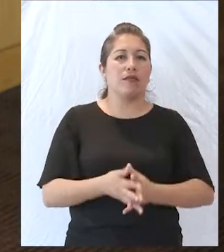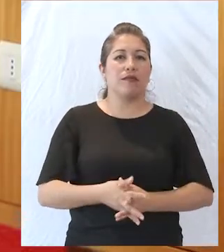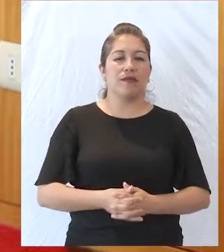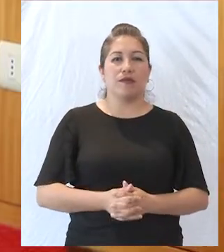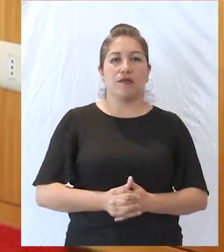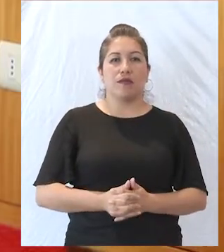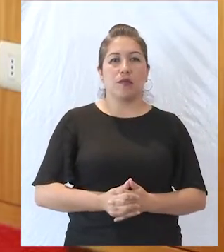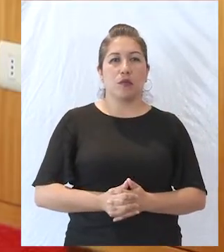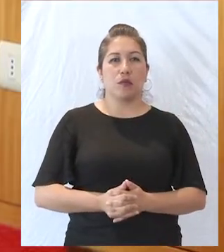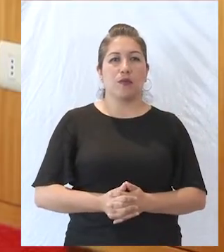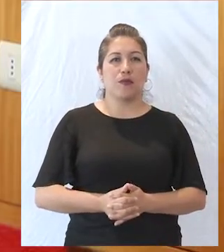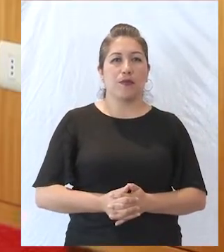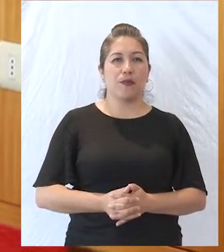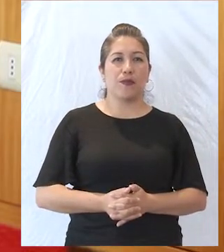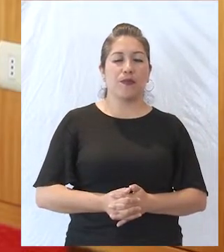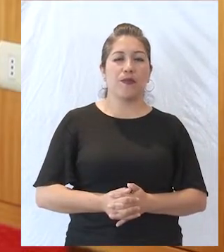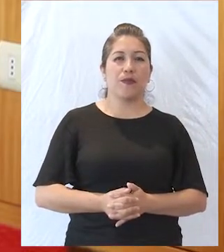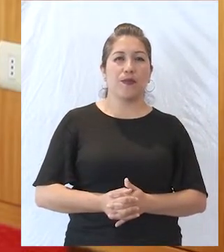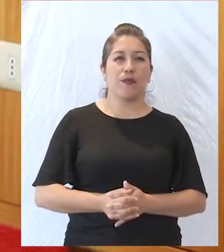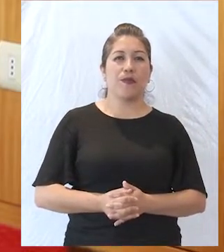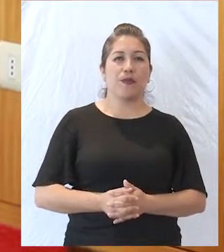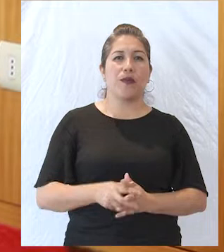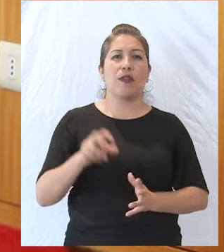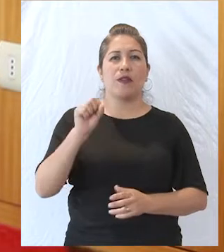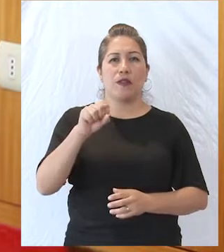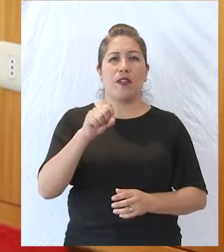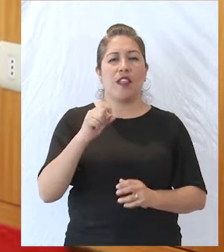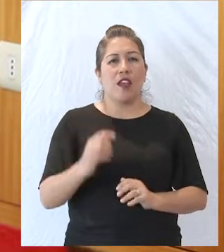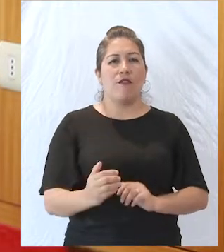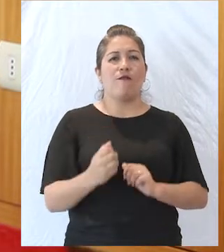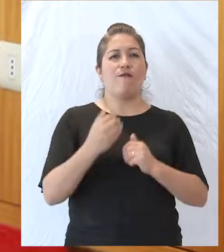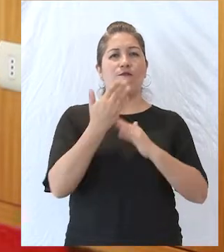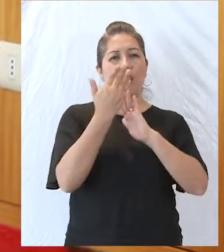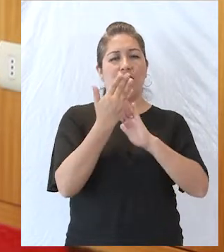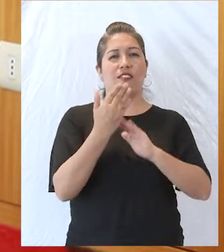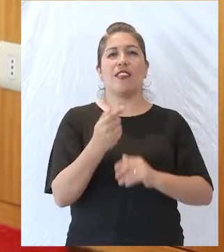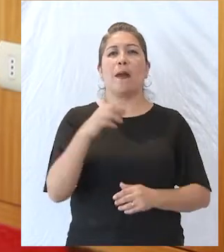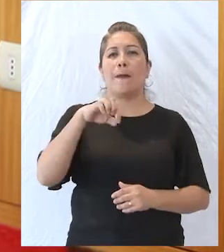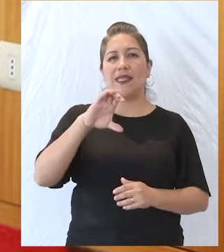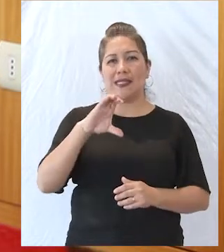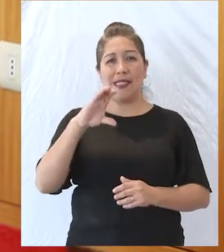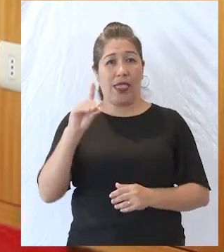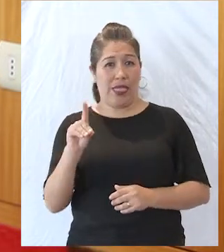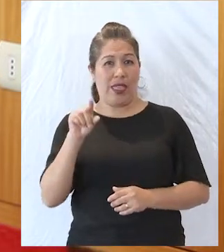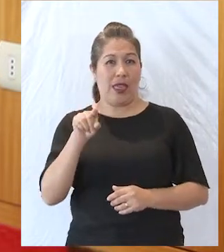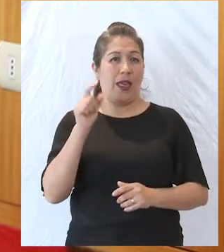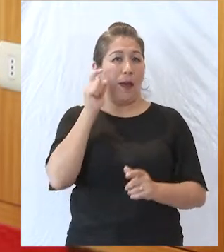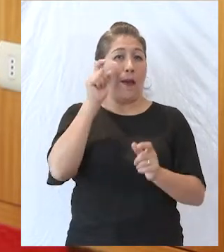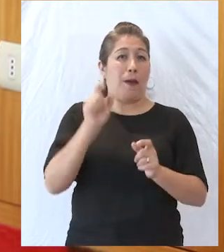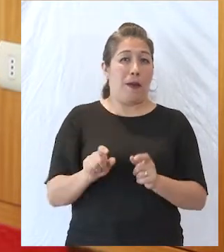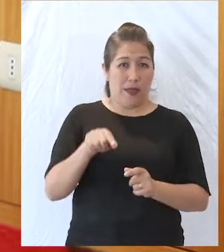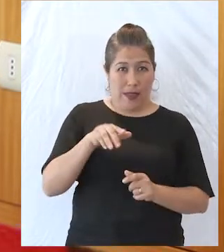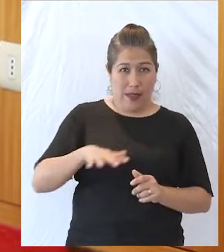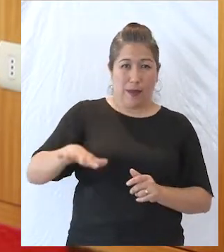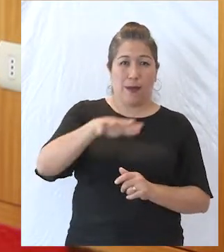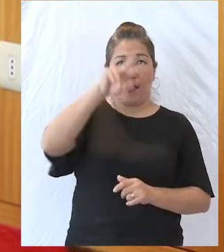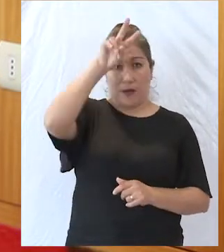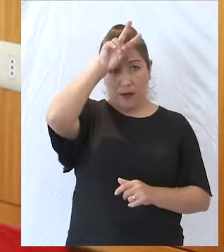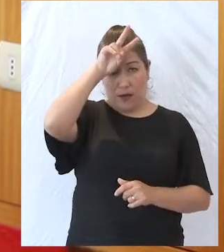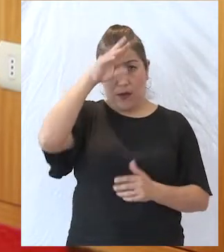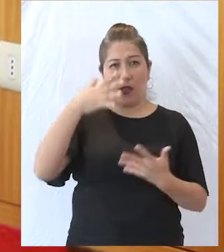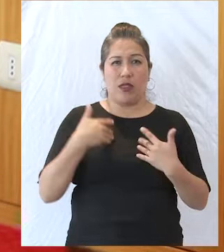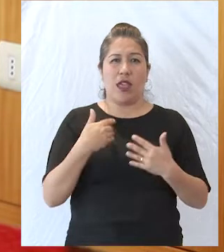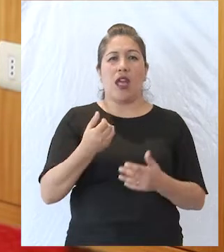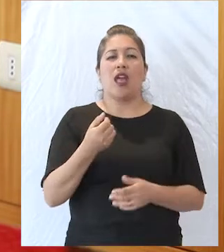importantes? Mire, el Frente PSD y Familiares del Perú agrupamos a